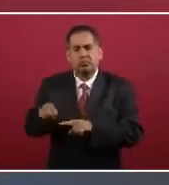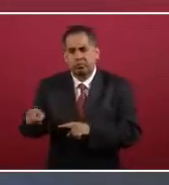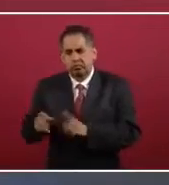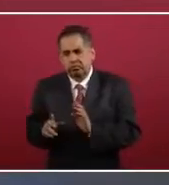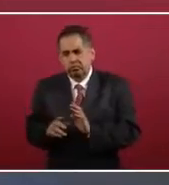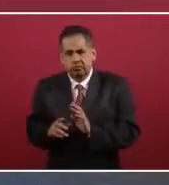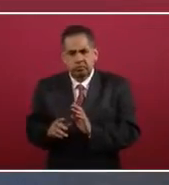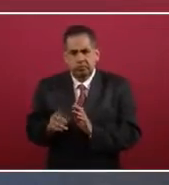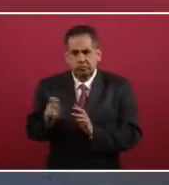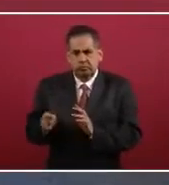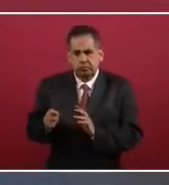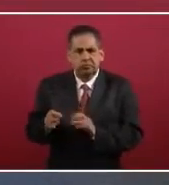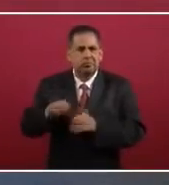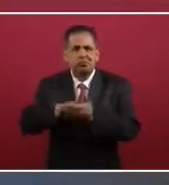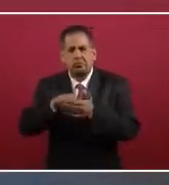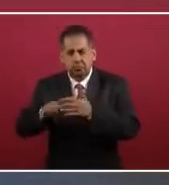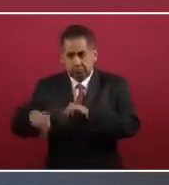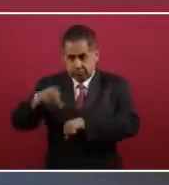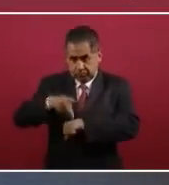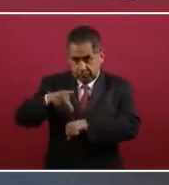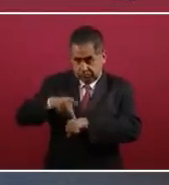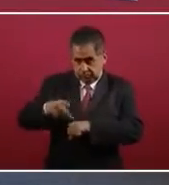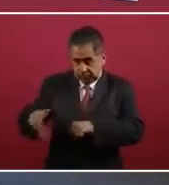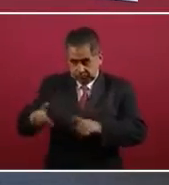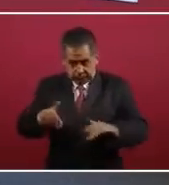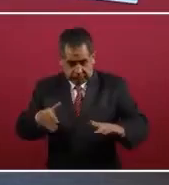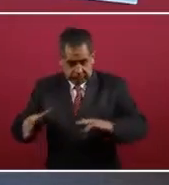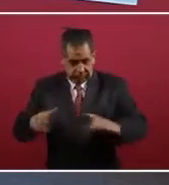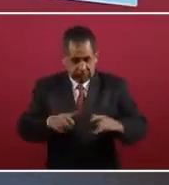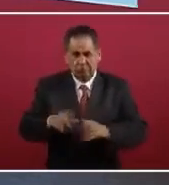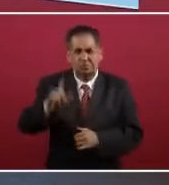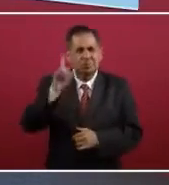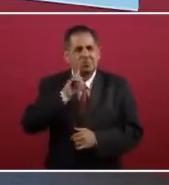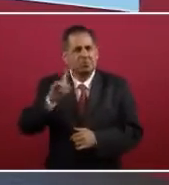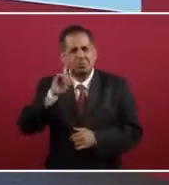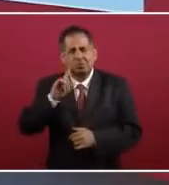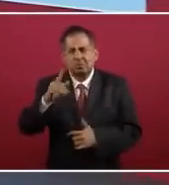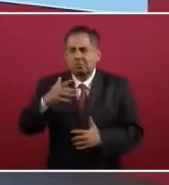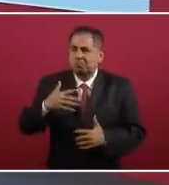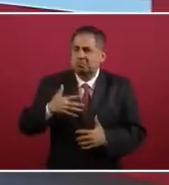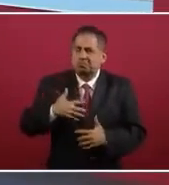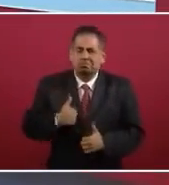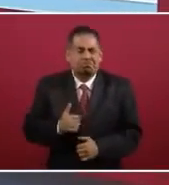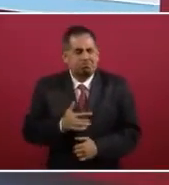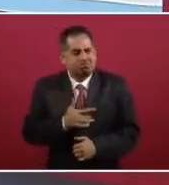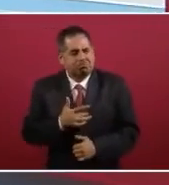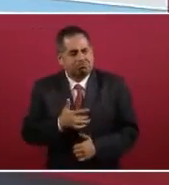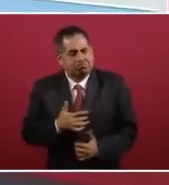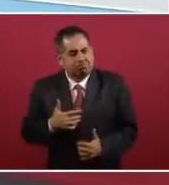acopiar las piedras. Como la mujer es muy sensible,